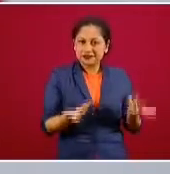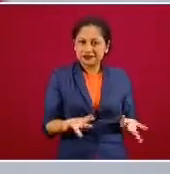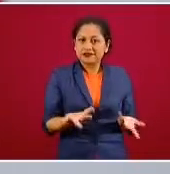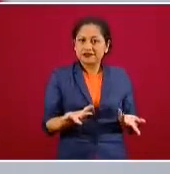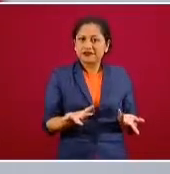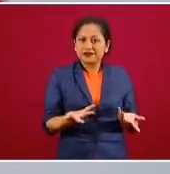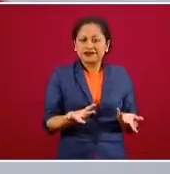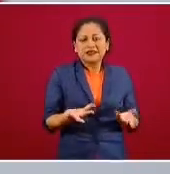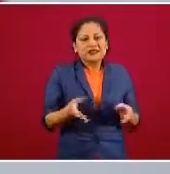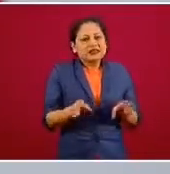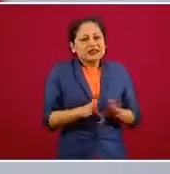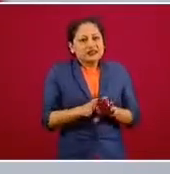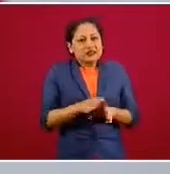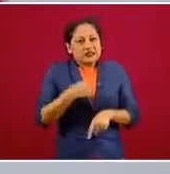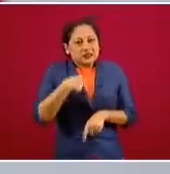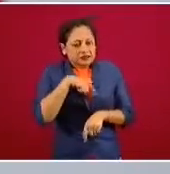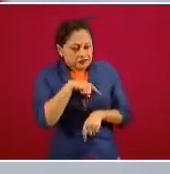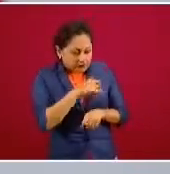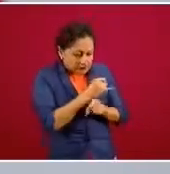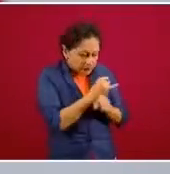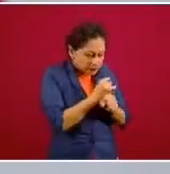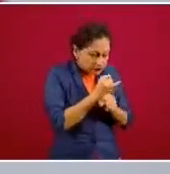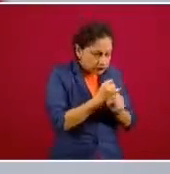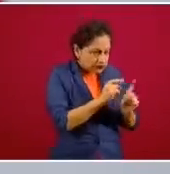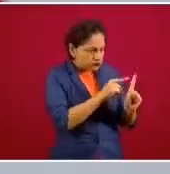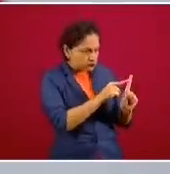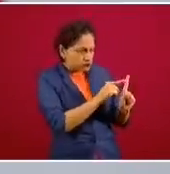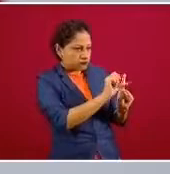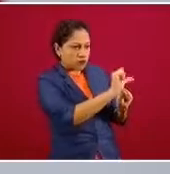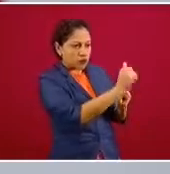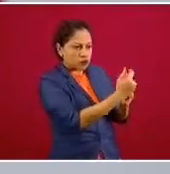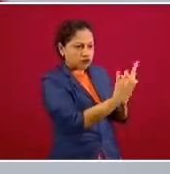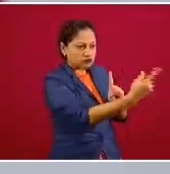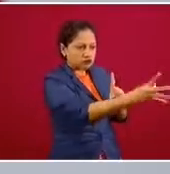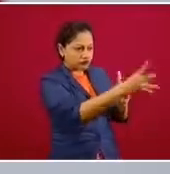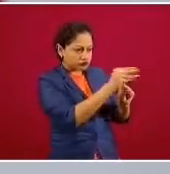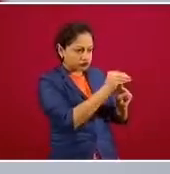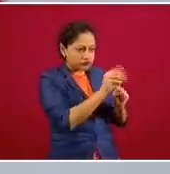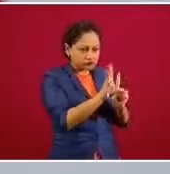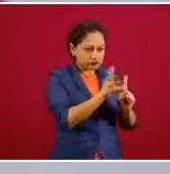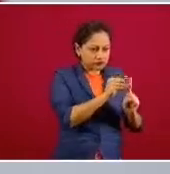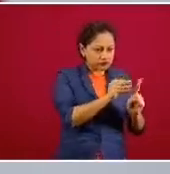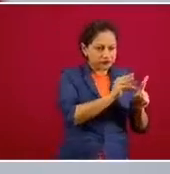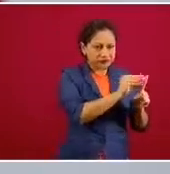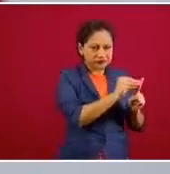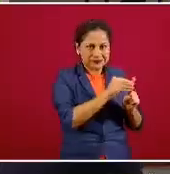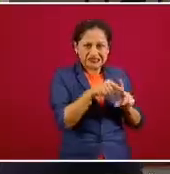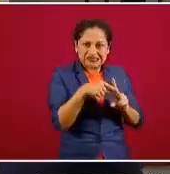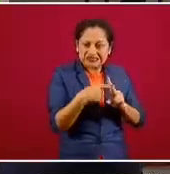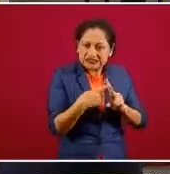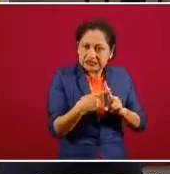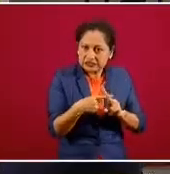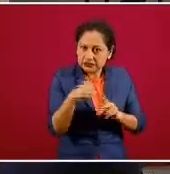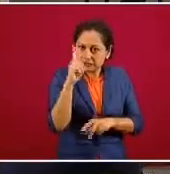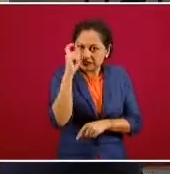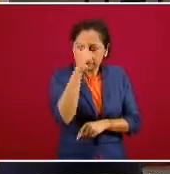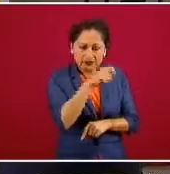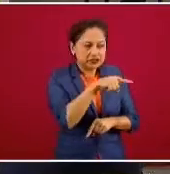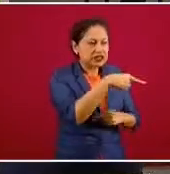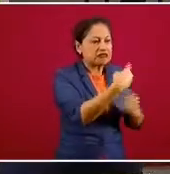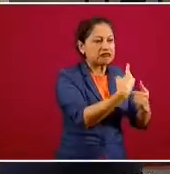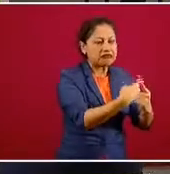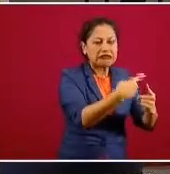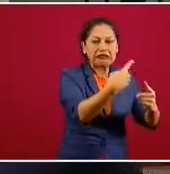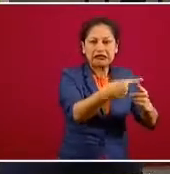útil intentar encontrar a cada caso con su contagio, porque se va perdiendo la trazabilidad de los